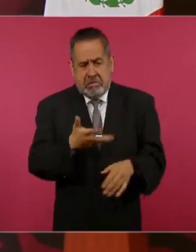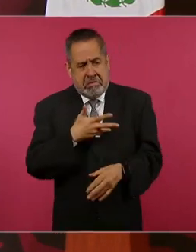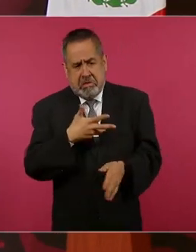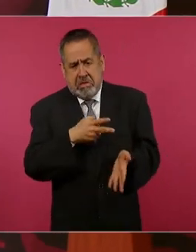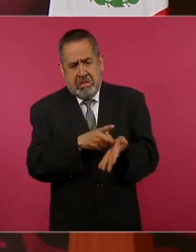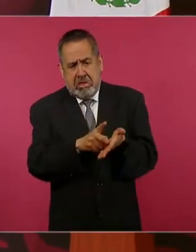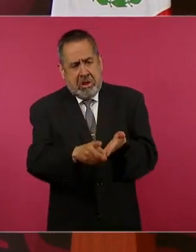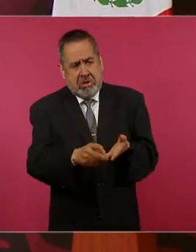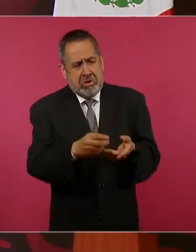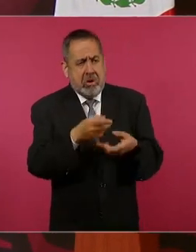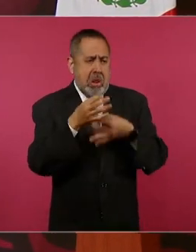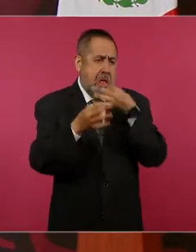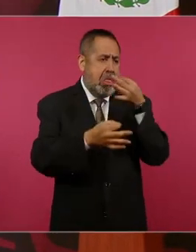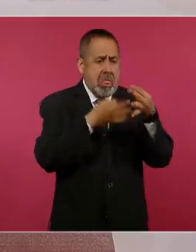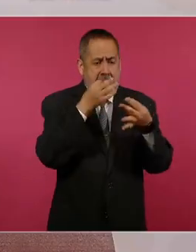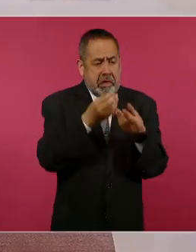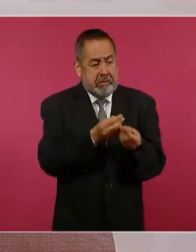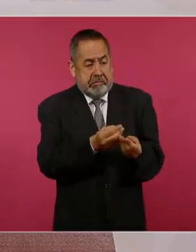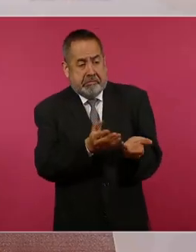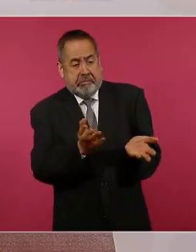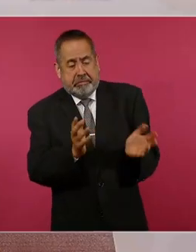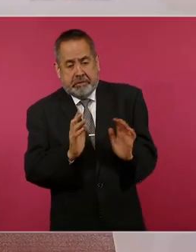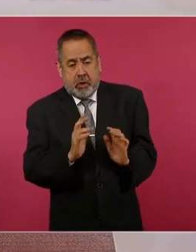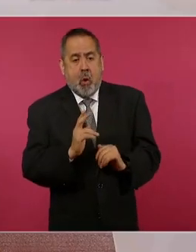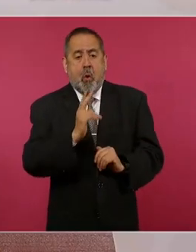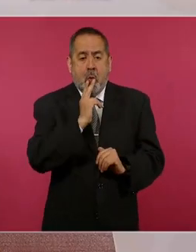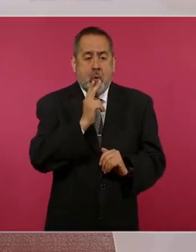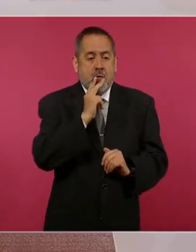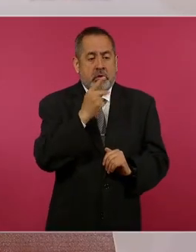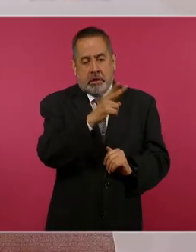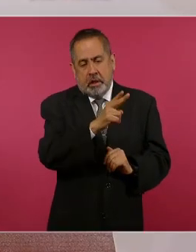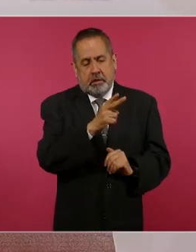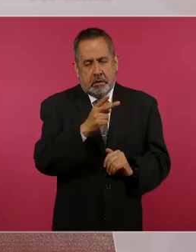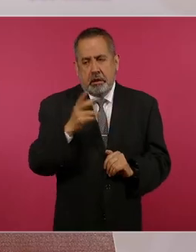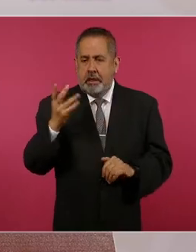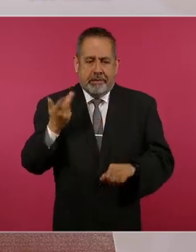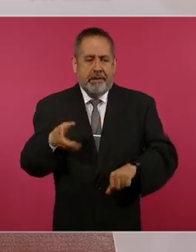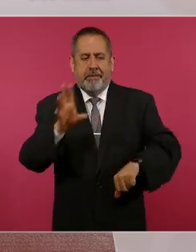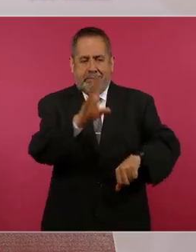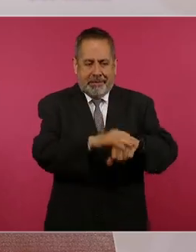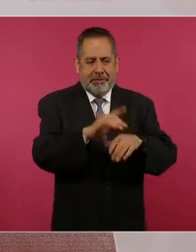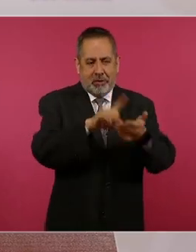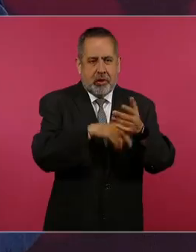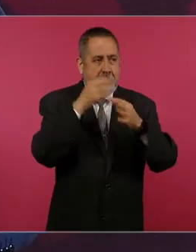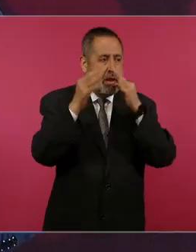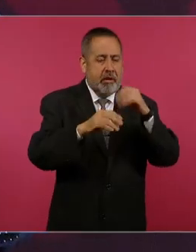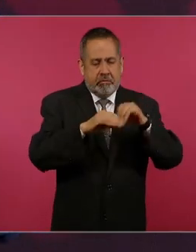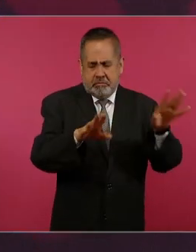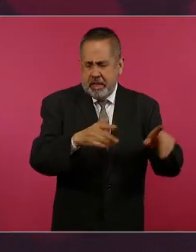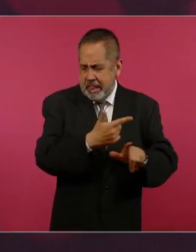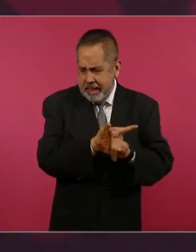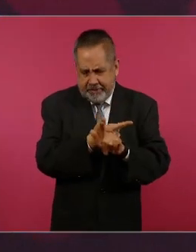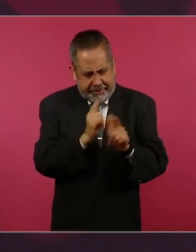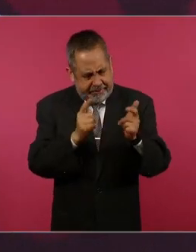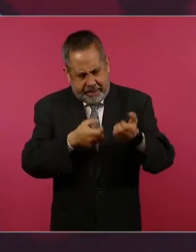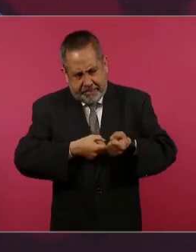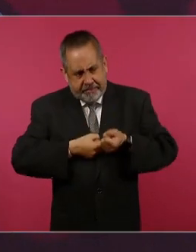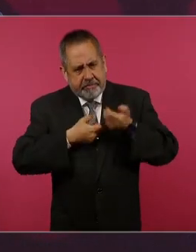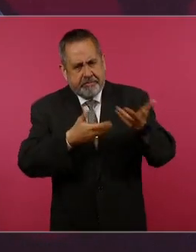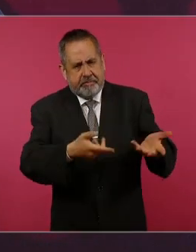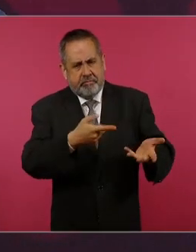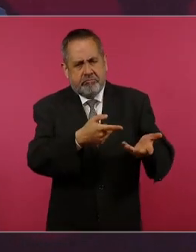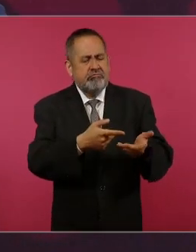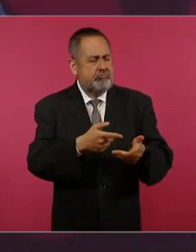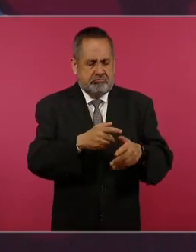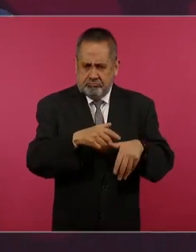a utilizar la concesión y toda la libertad de